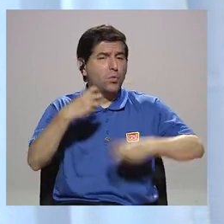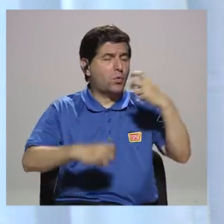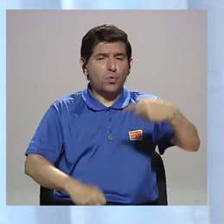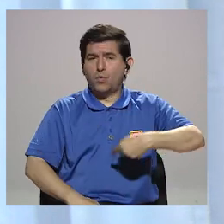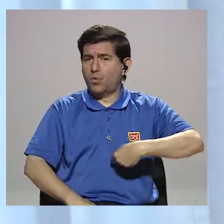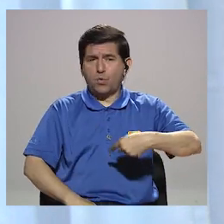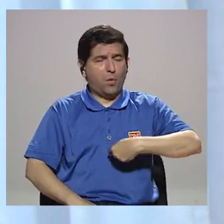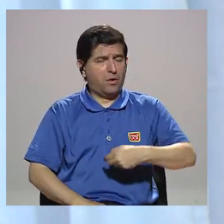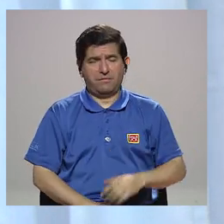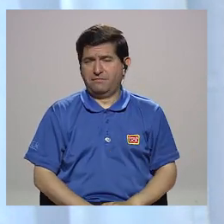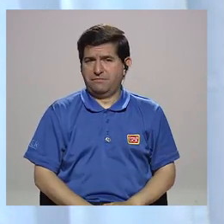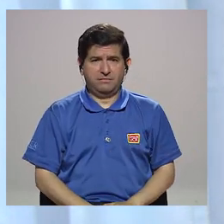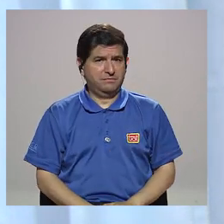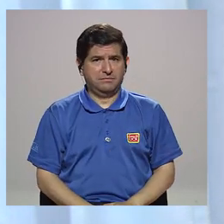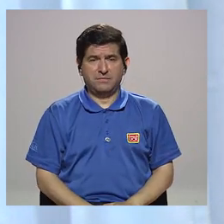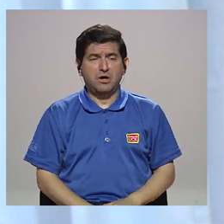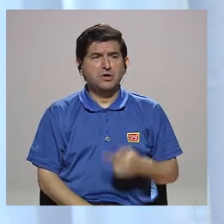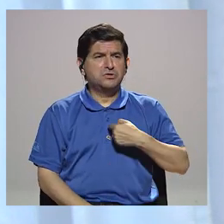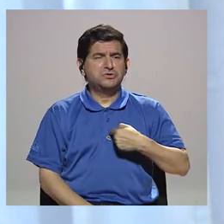padecido el estómago, me tomé